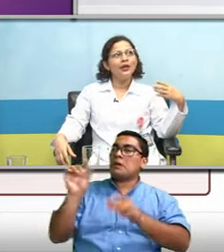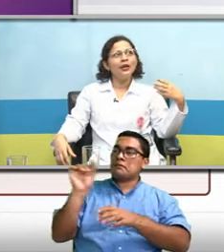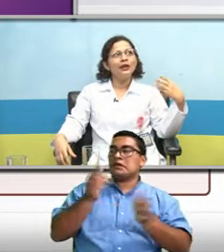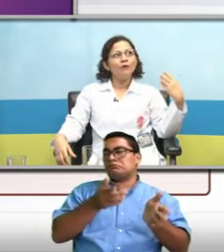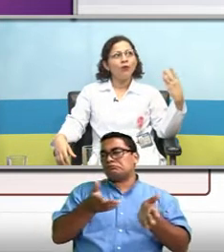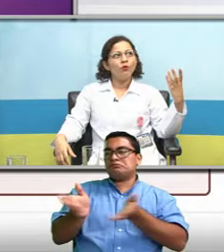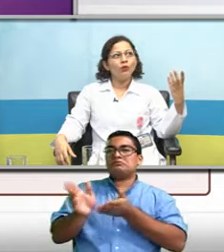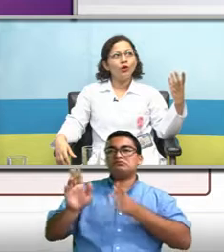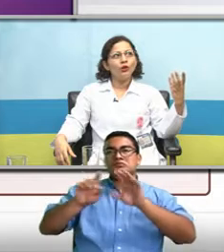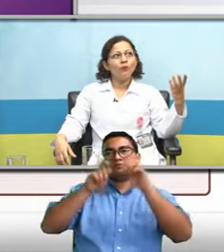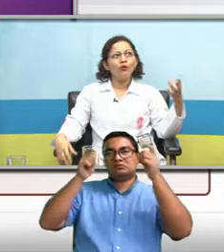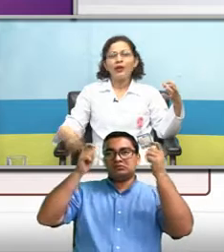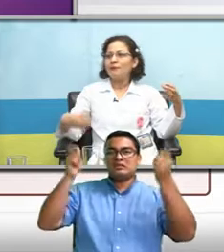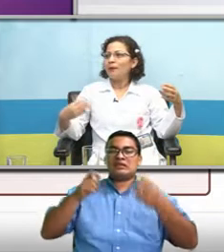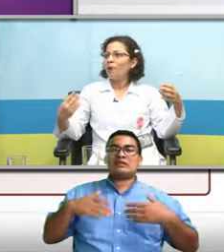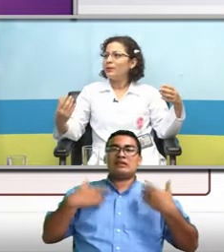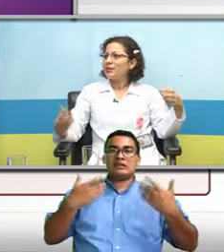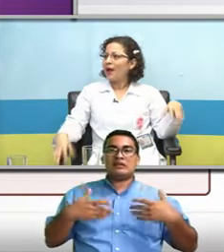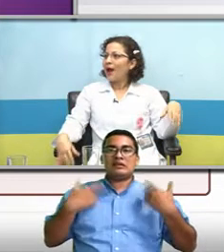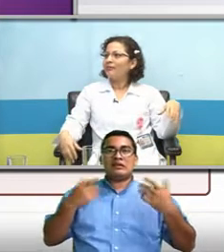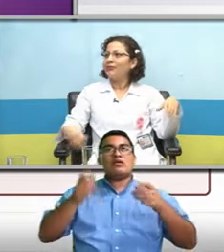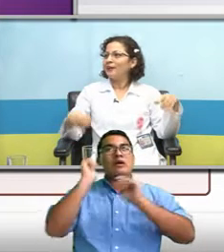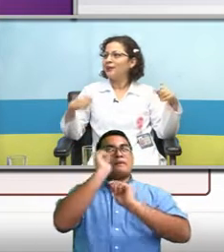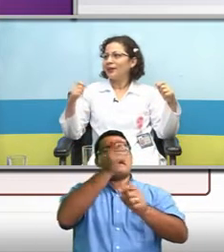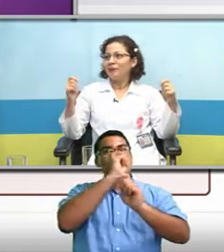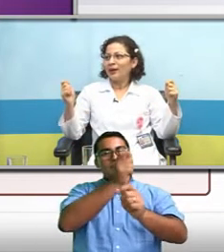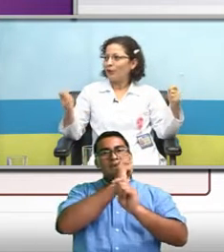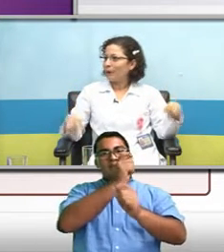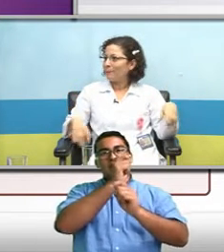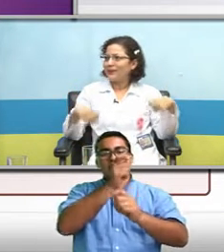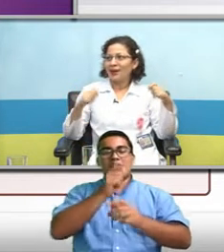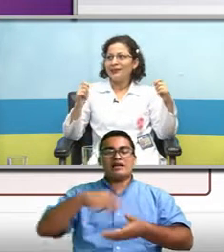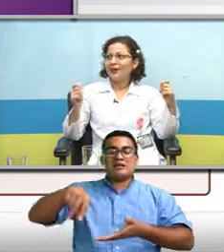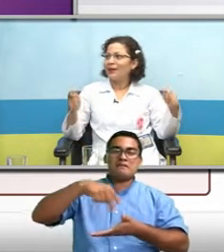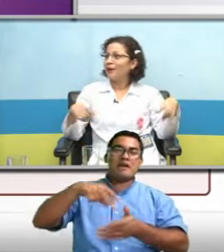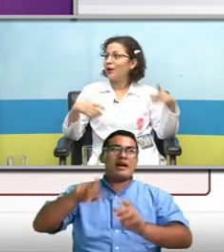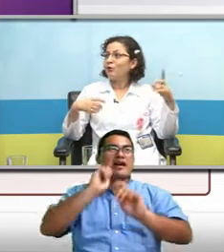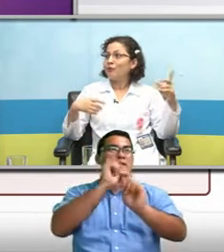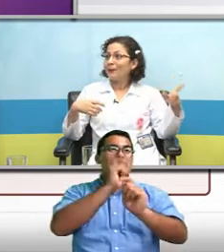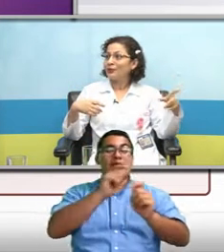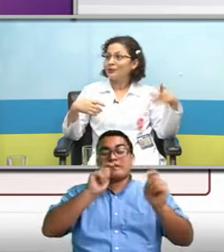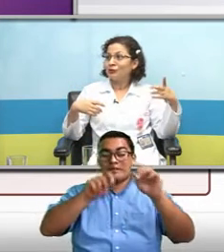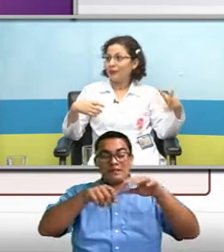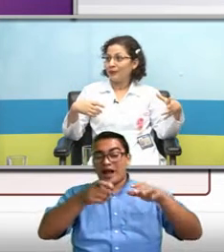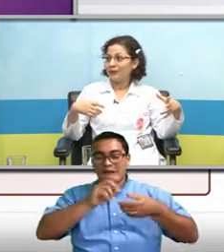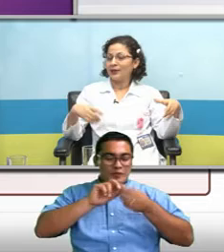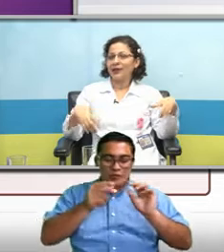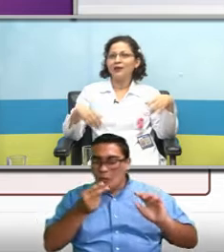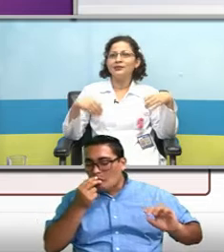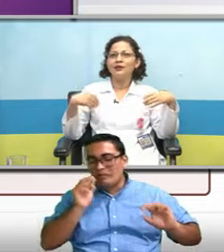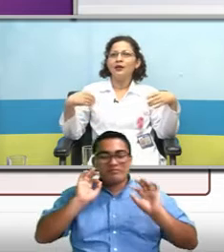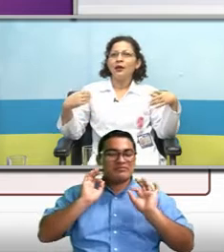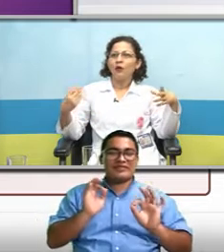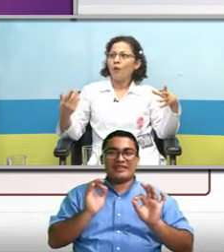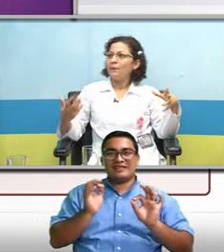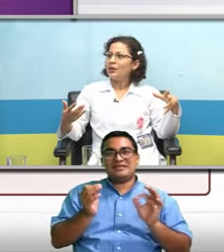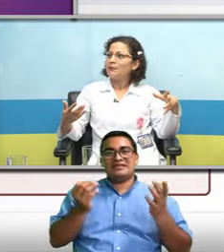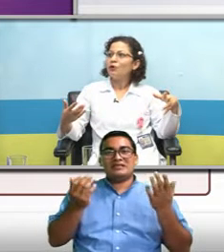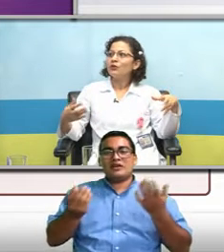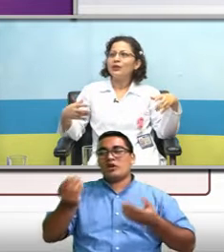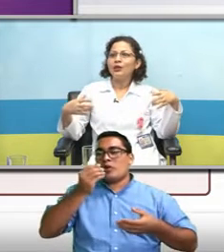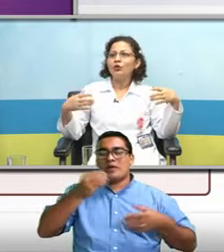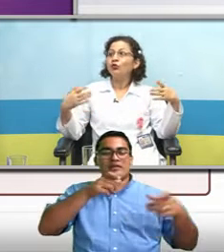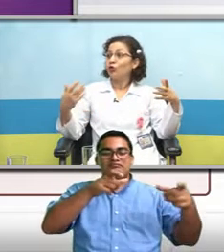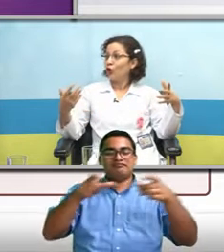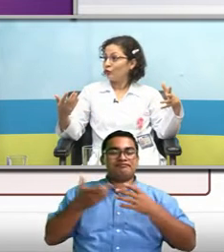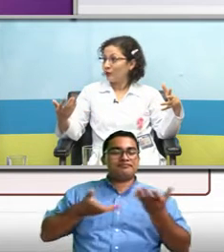Y fue muy bonito porque llevamos piñatas, bailaron la piñata, la quebraron, son pacientes sobrevivientes de cáncer, comimos